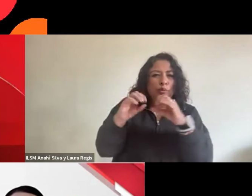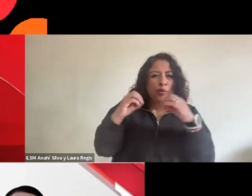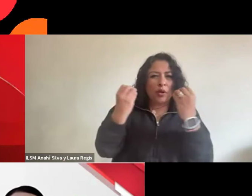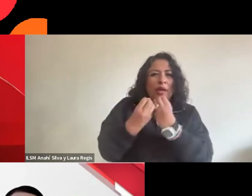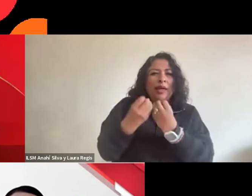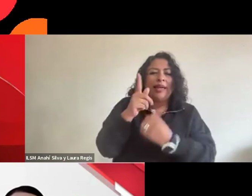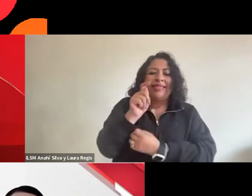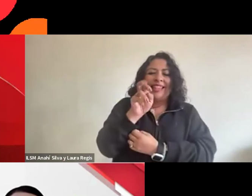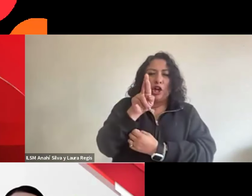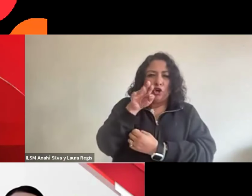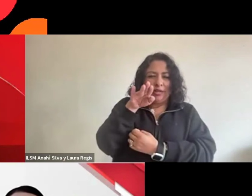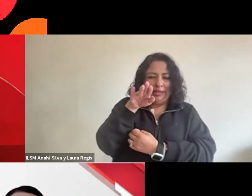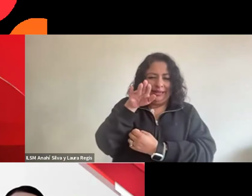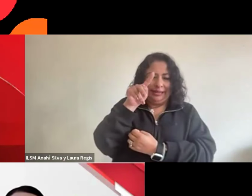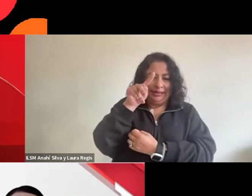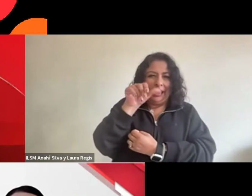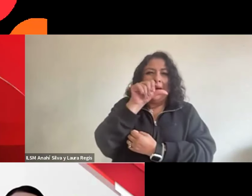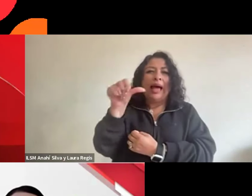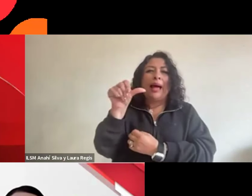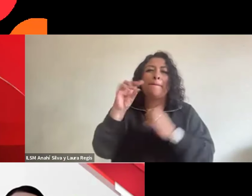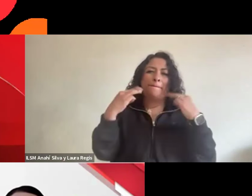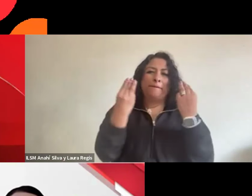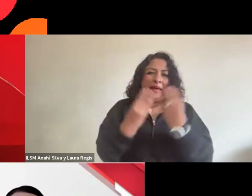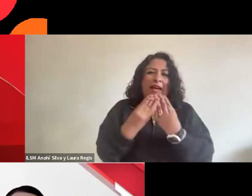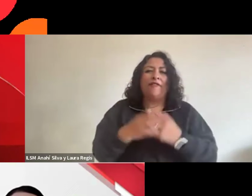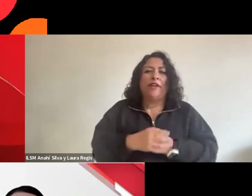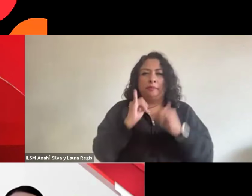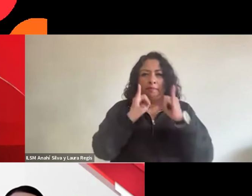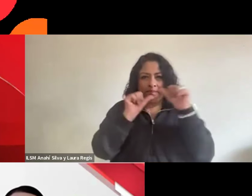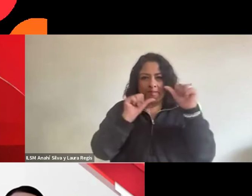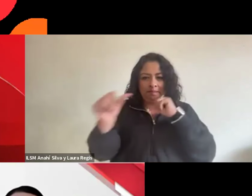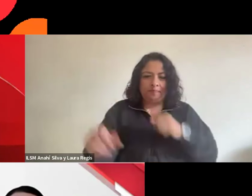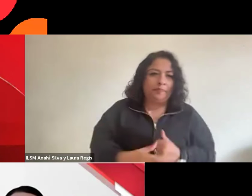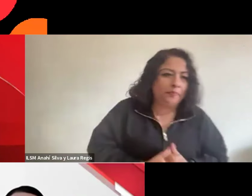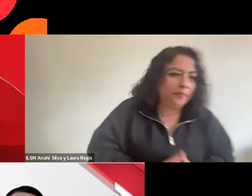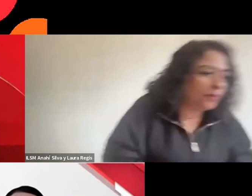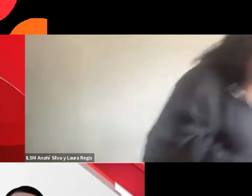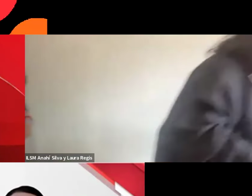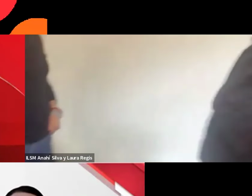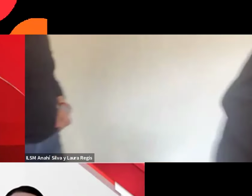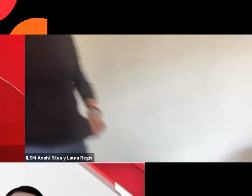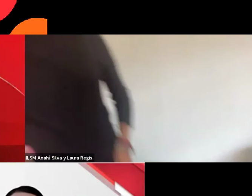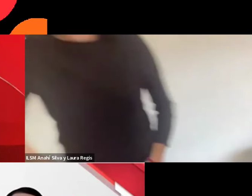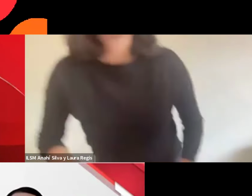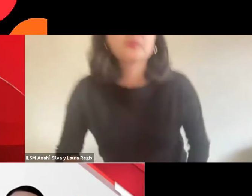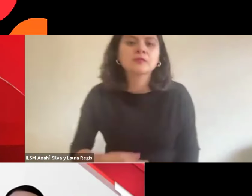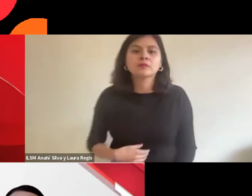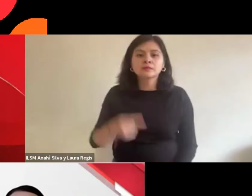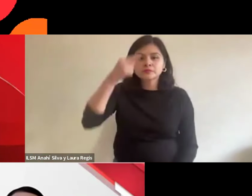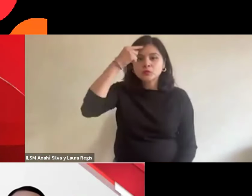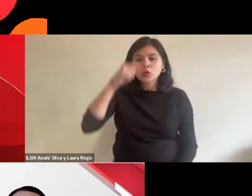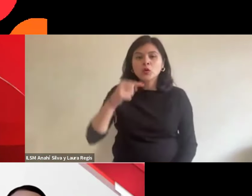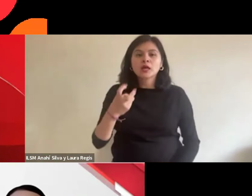organizaciones terroristas a los cárteles, ¿no? Creo que esto va a comenzar a